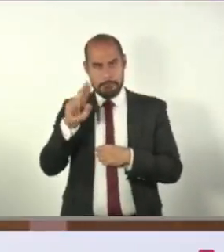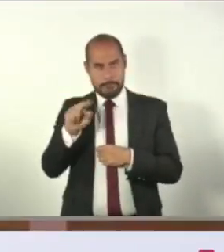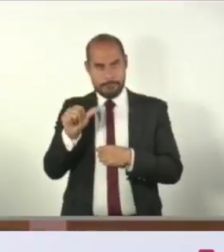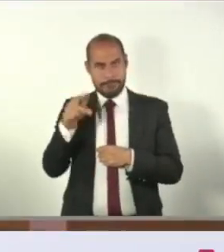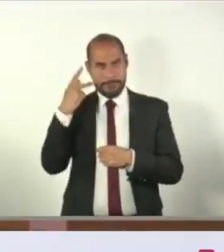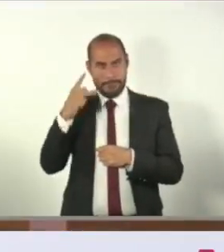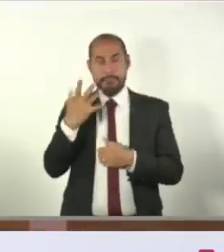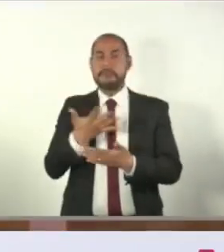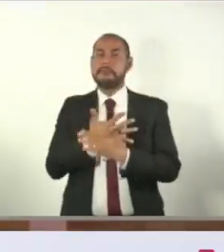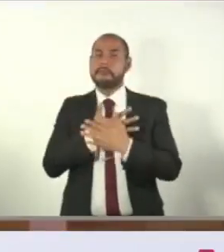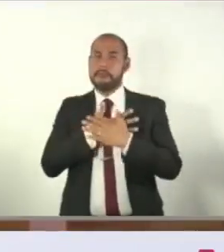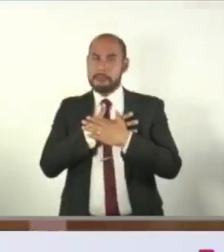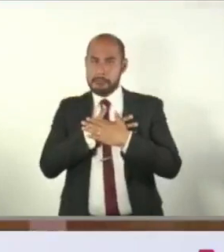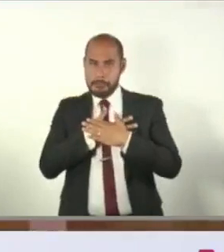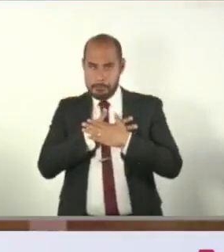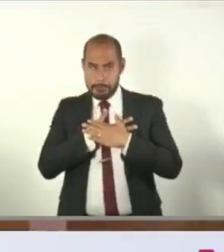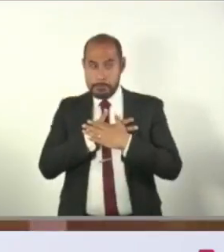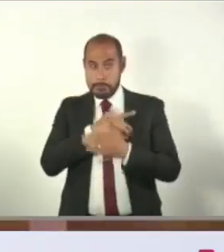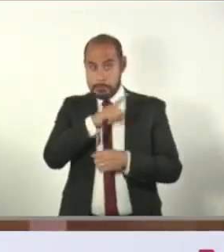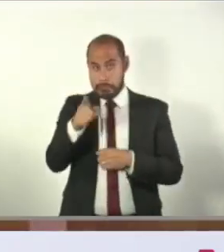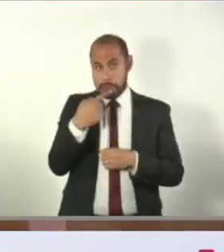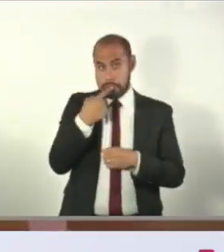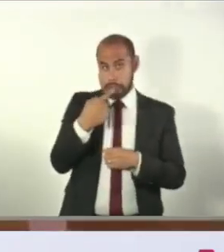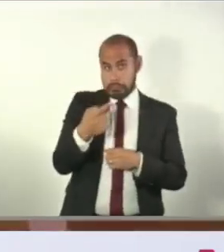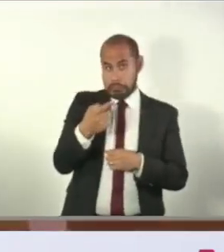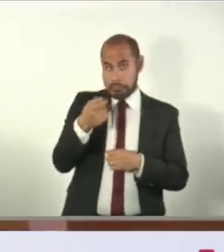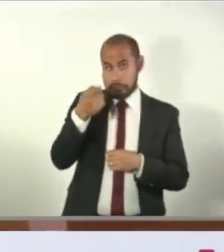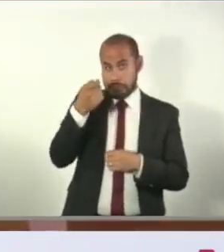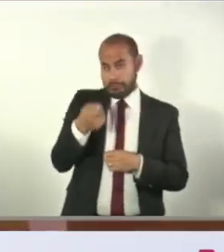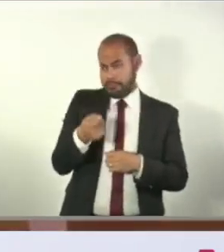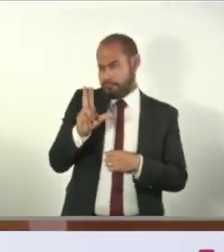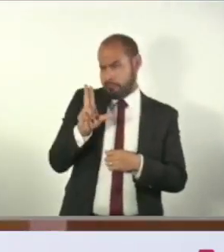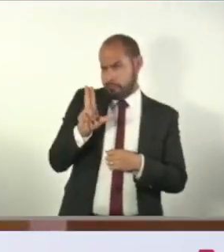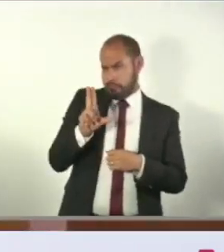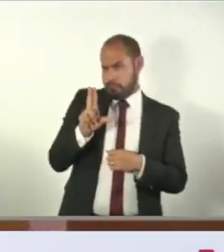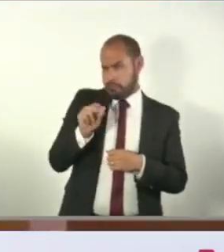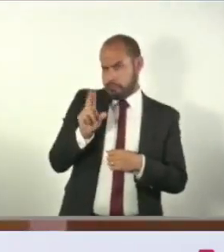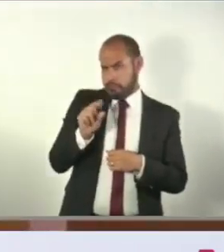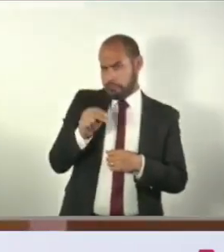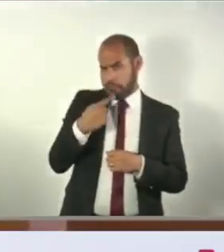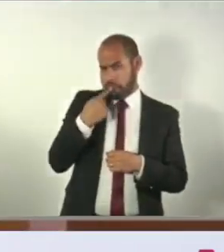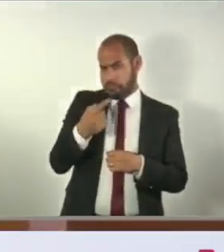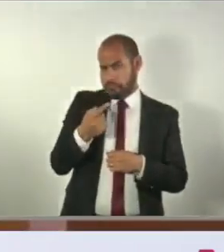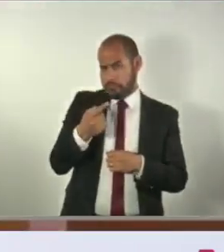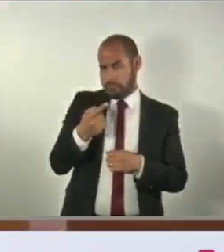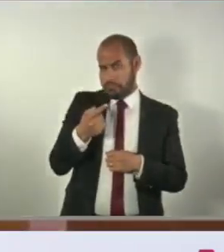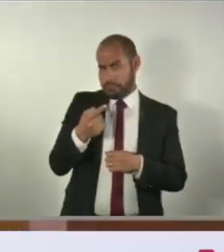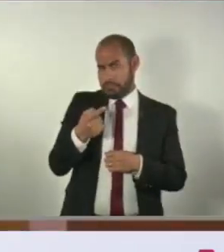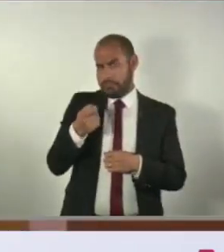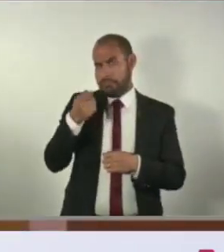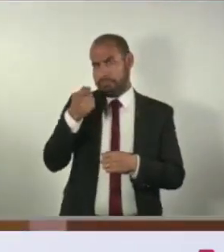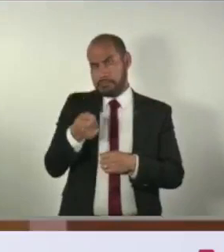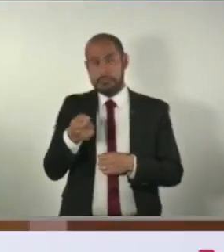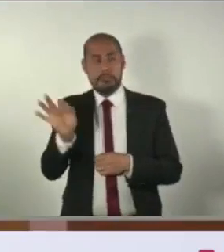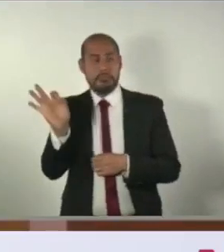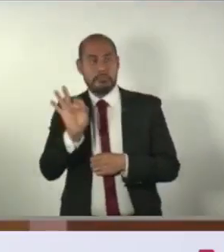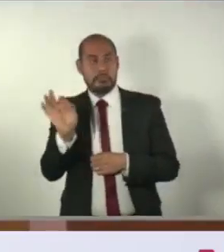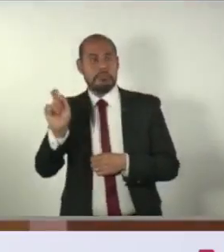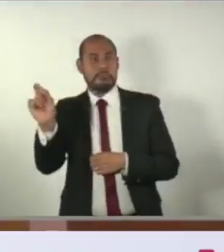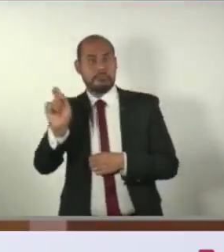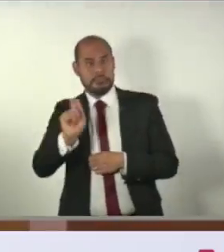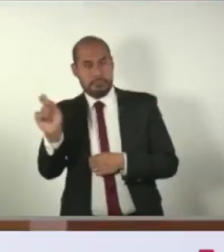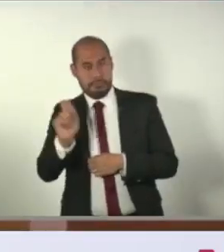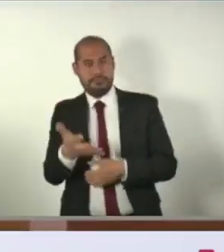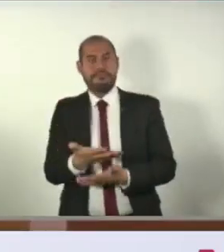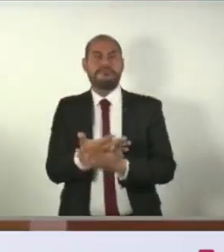El amor, y van a decir ustedes que sí, no es así, define un noviazgo. El